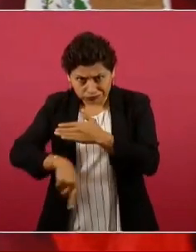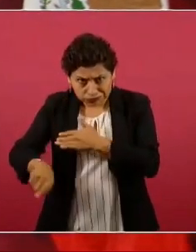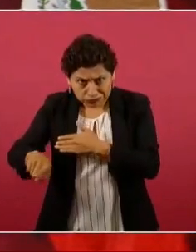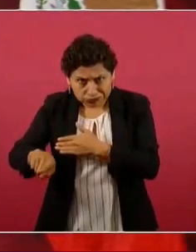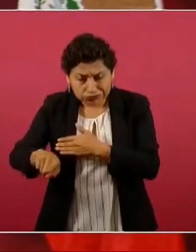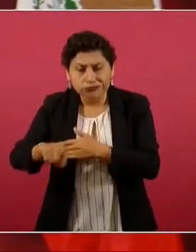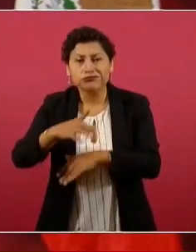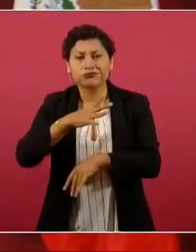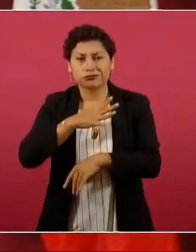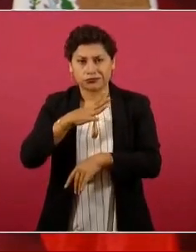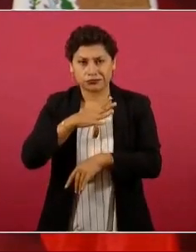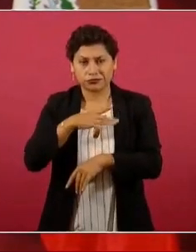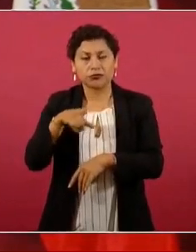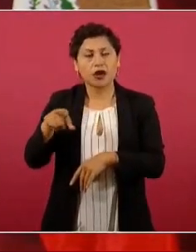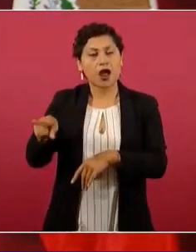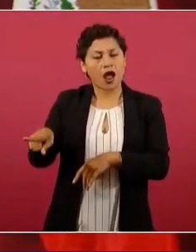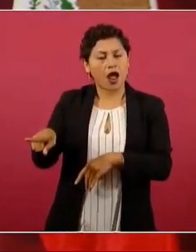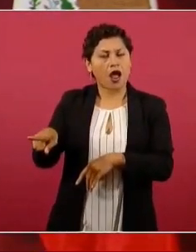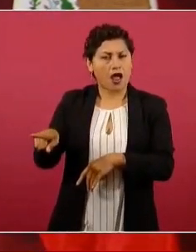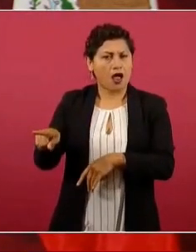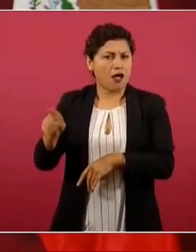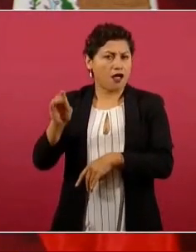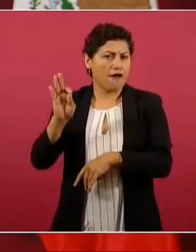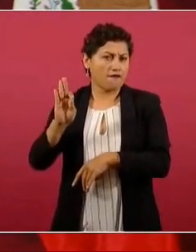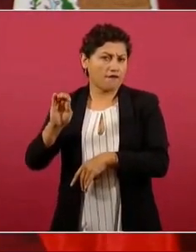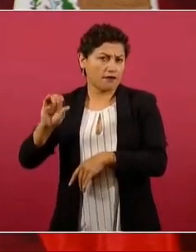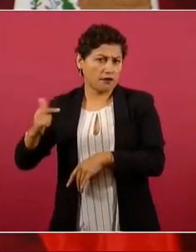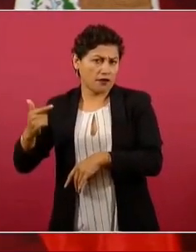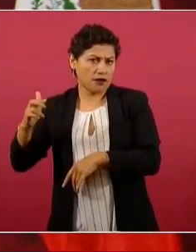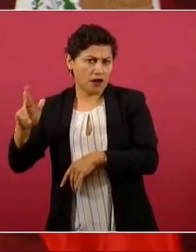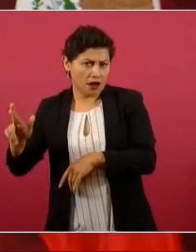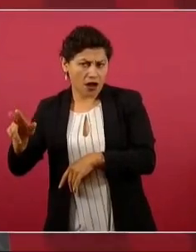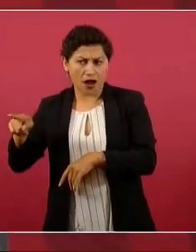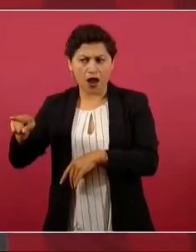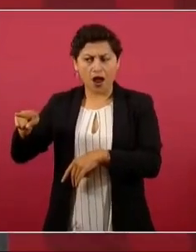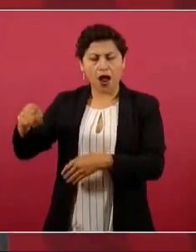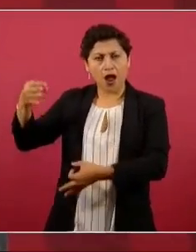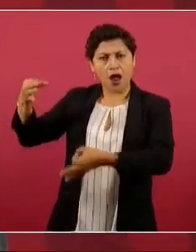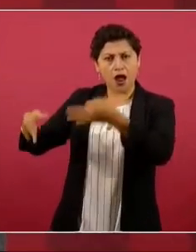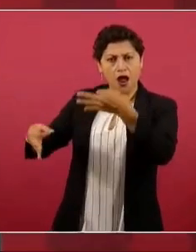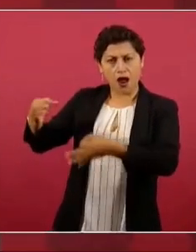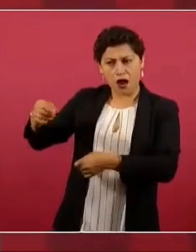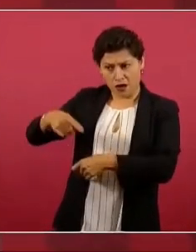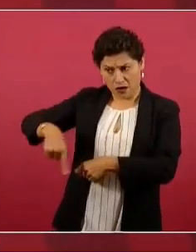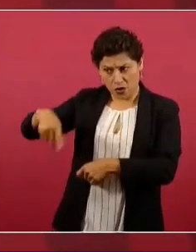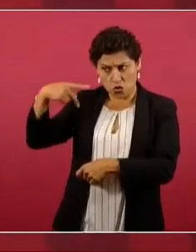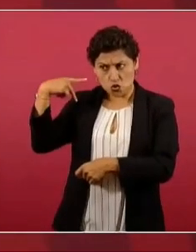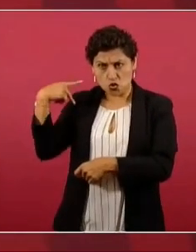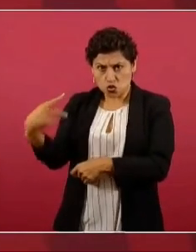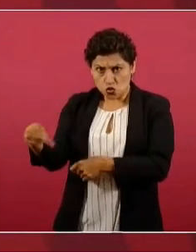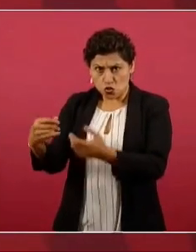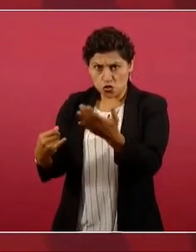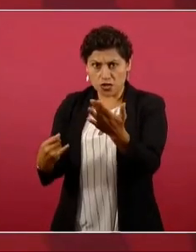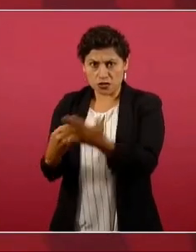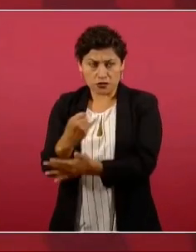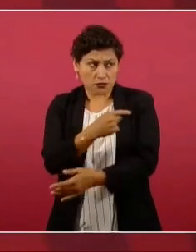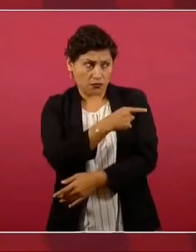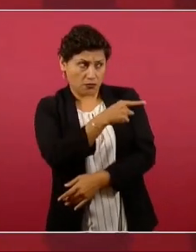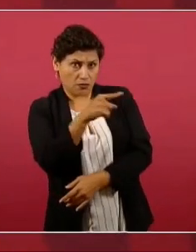la fiscalía y los jueces deciden de que son responsables, son culpables, adelante.